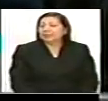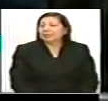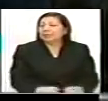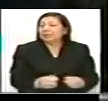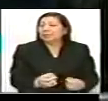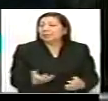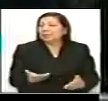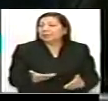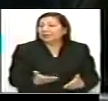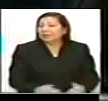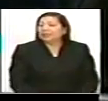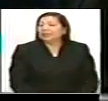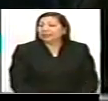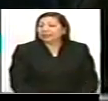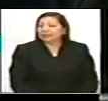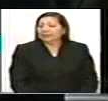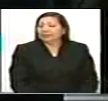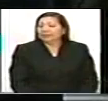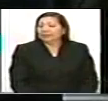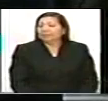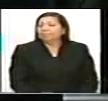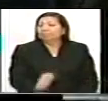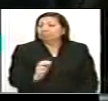convencional lo registra